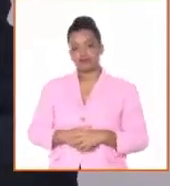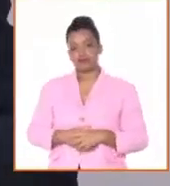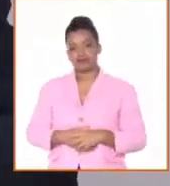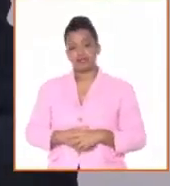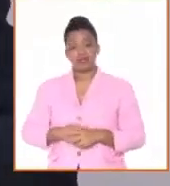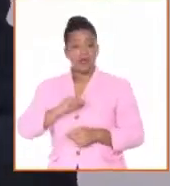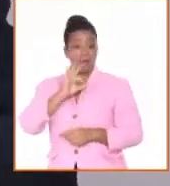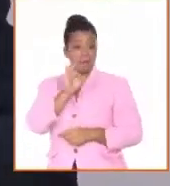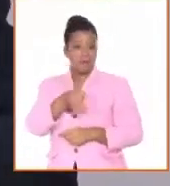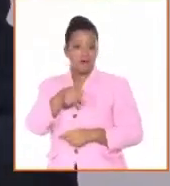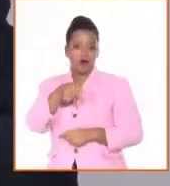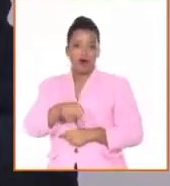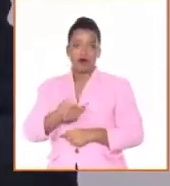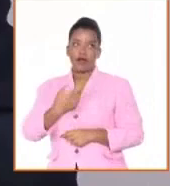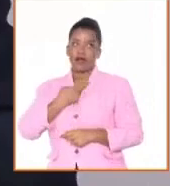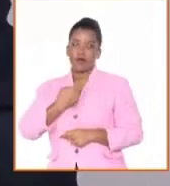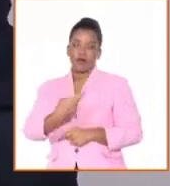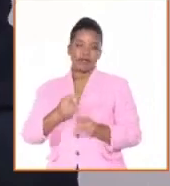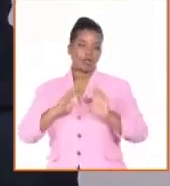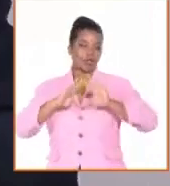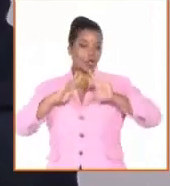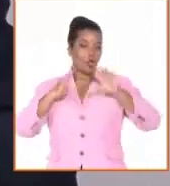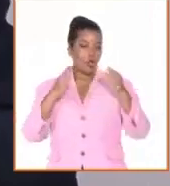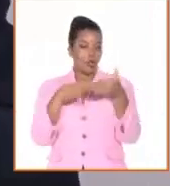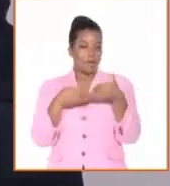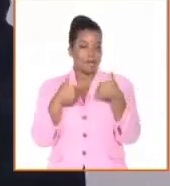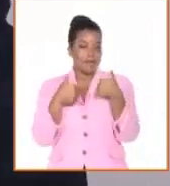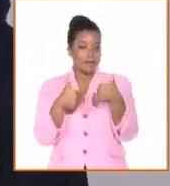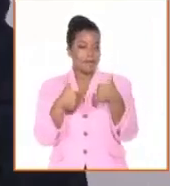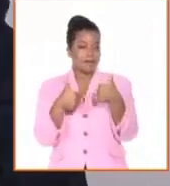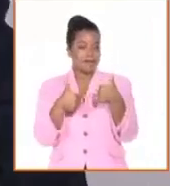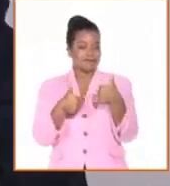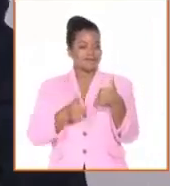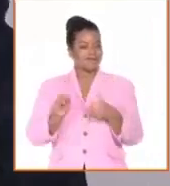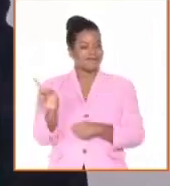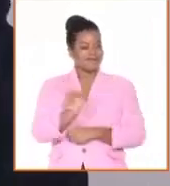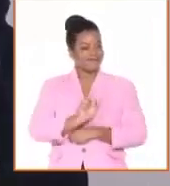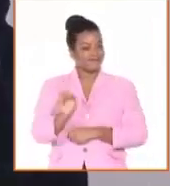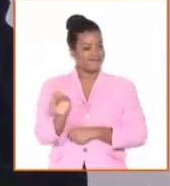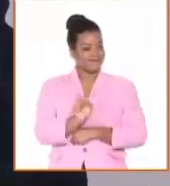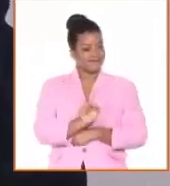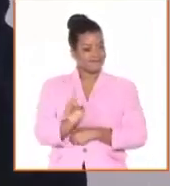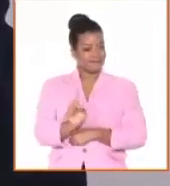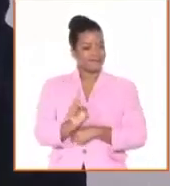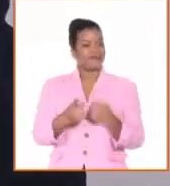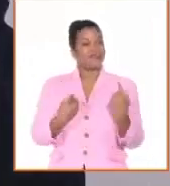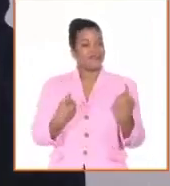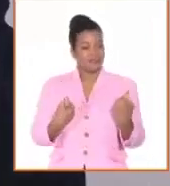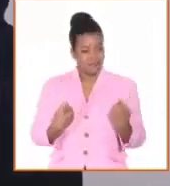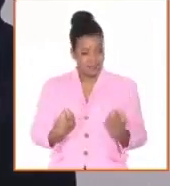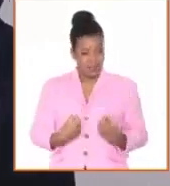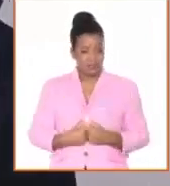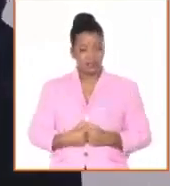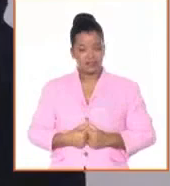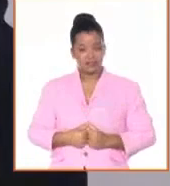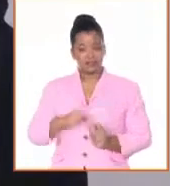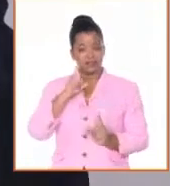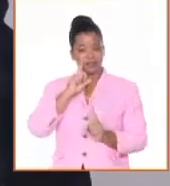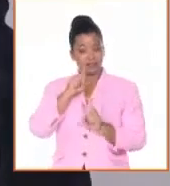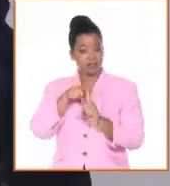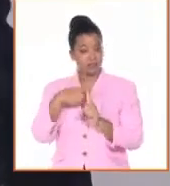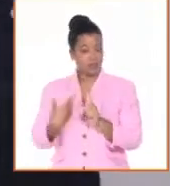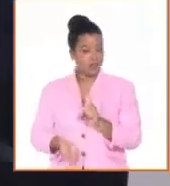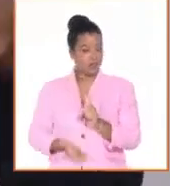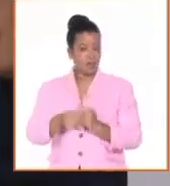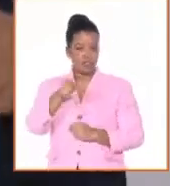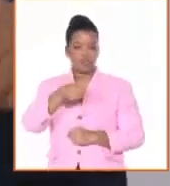todas las respuestas todas las satisfacción toda la eficacia que estamos aspirando con las solicitudes online que el objetivo es que la persona la